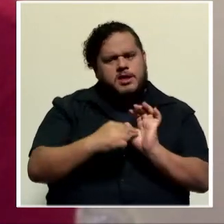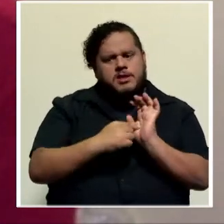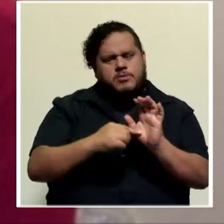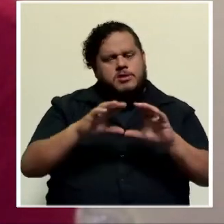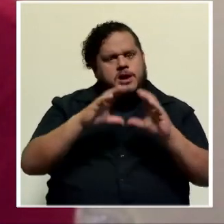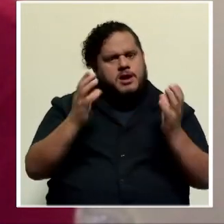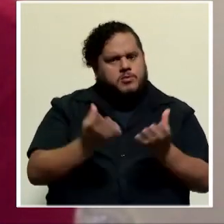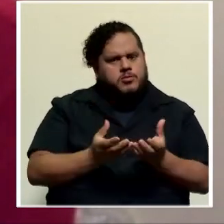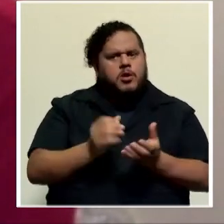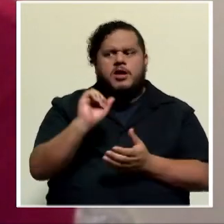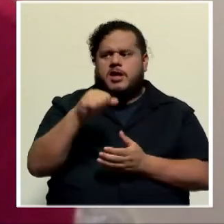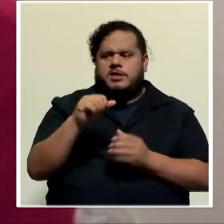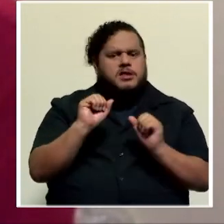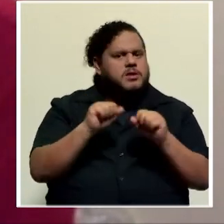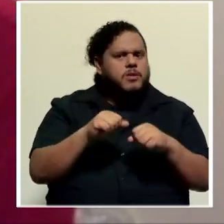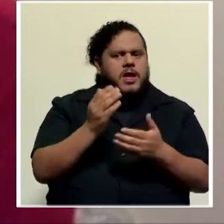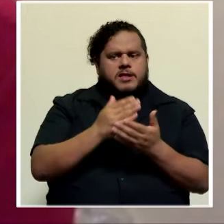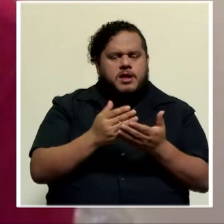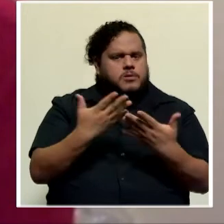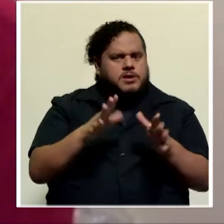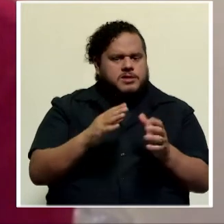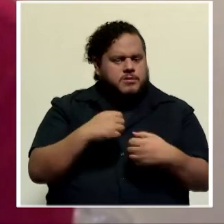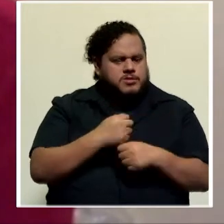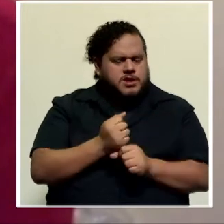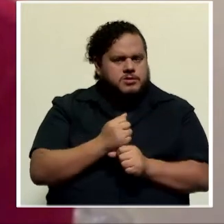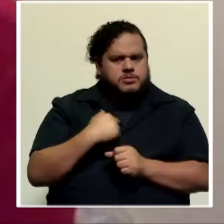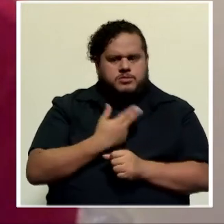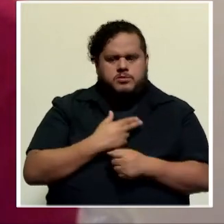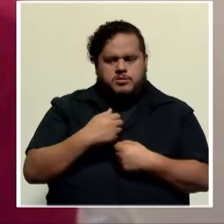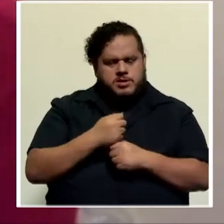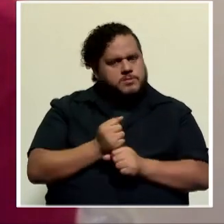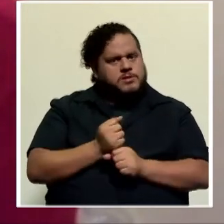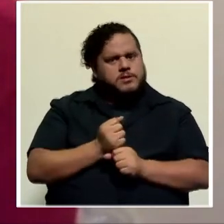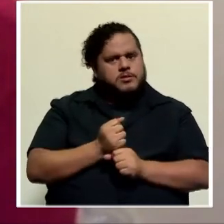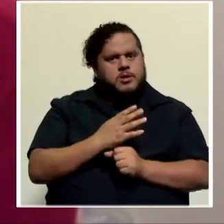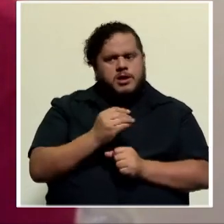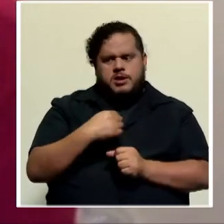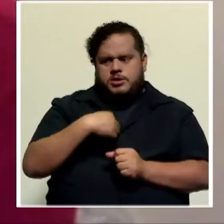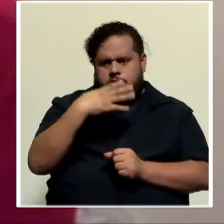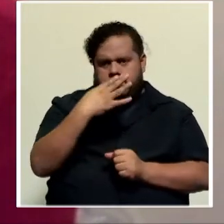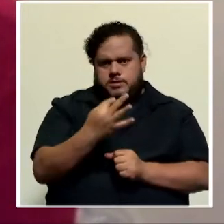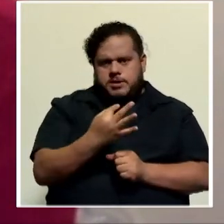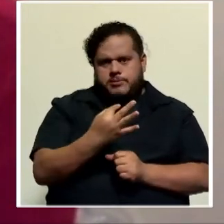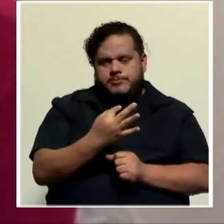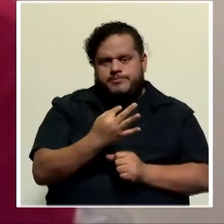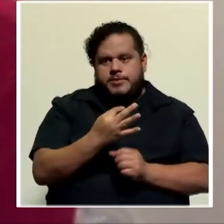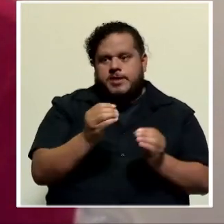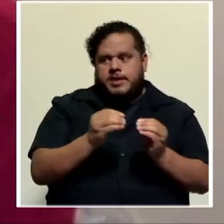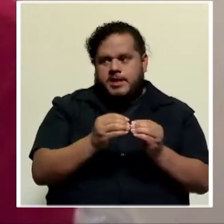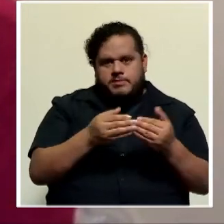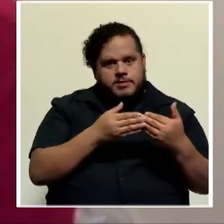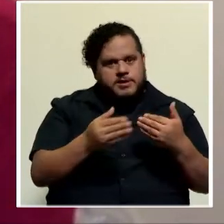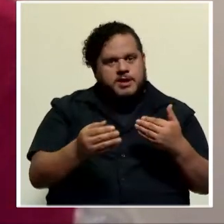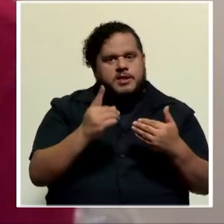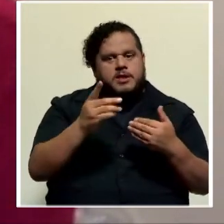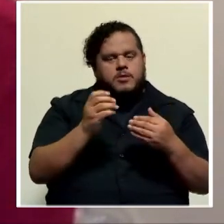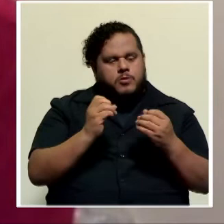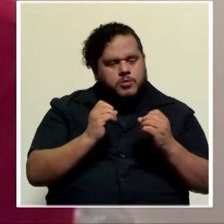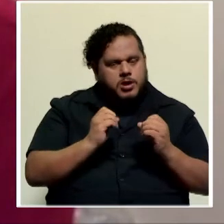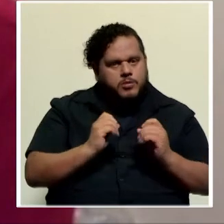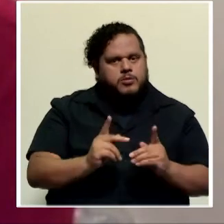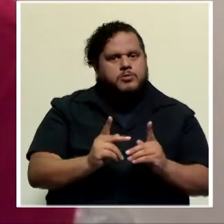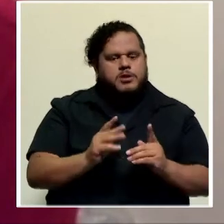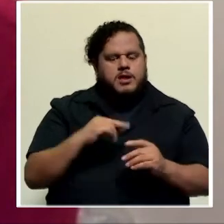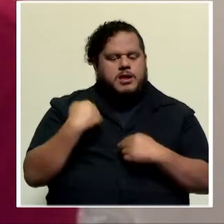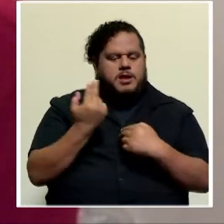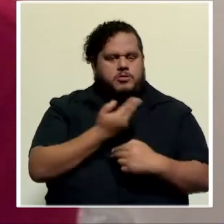mundo que sí se puede. Ya es algo que hemos hecho, es algo que estamos haciendo, y creo que es más allá de una opción nuestra